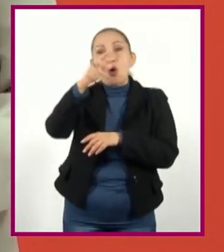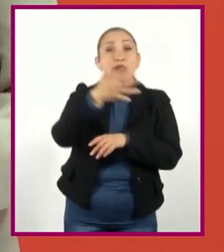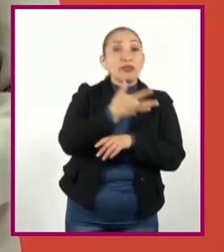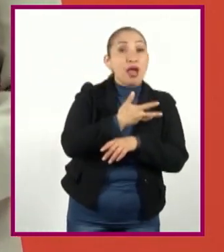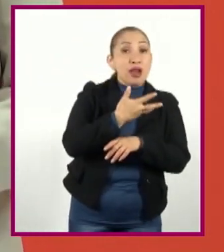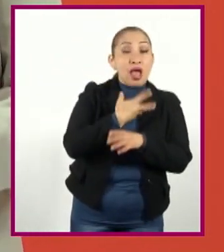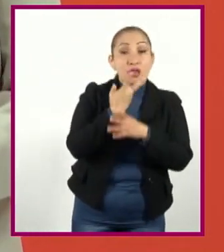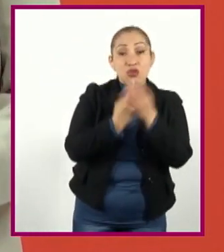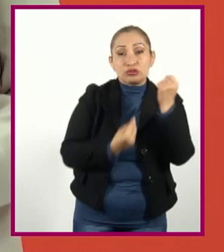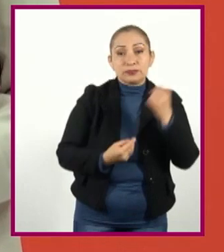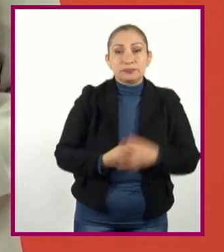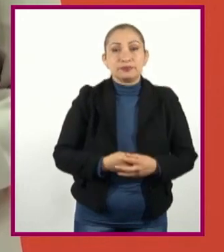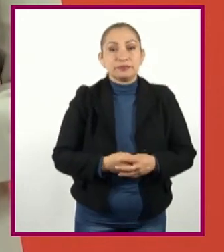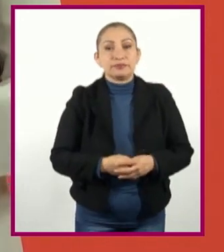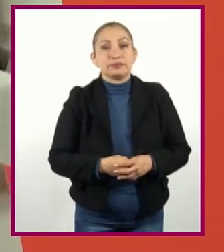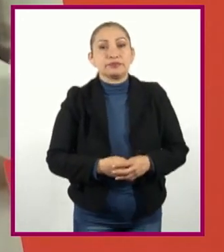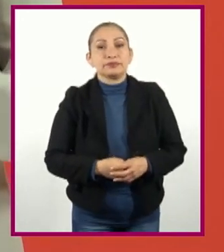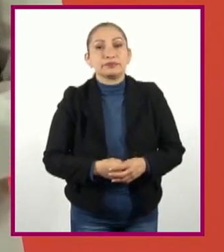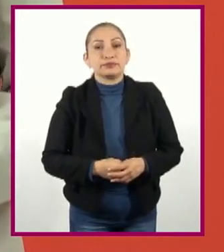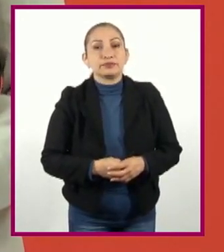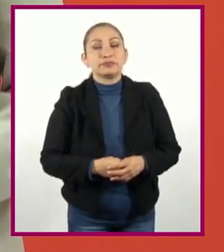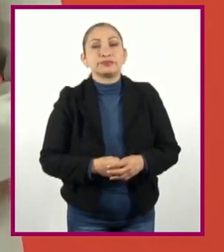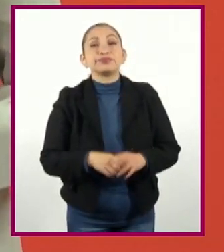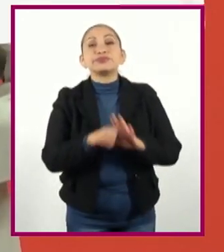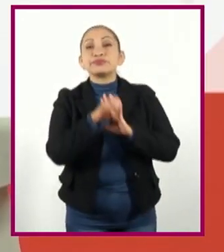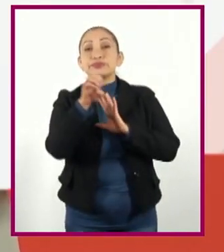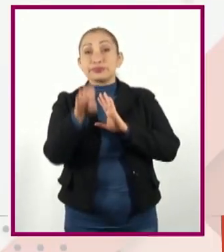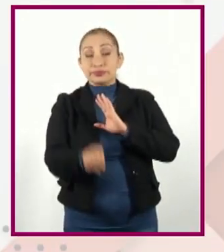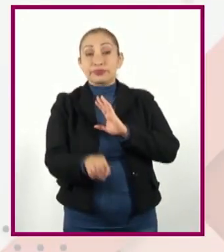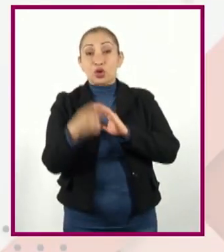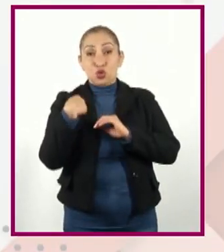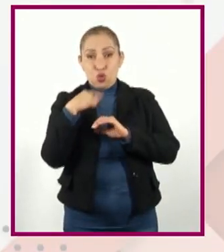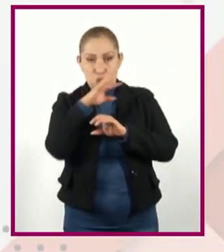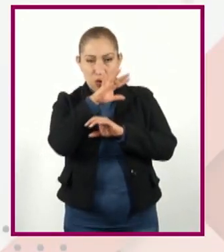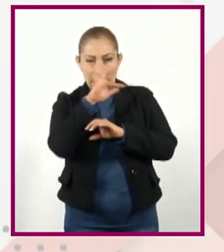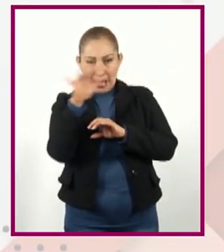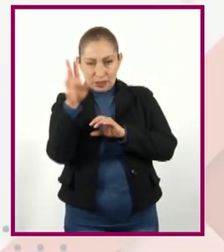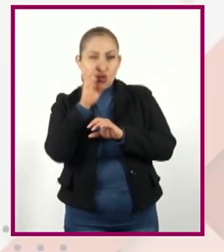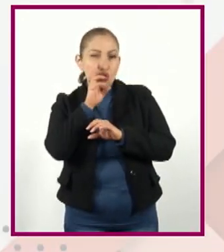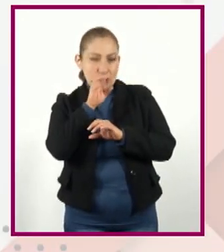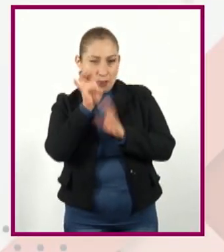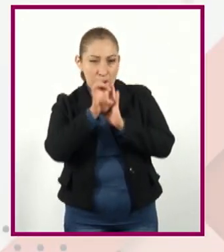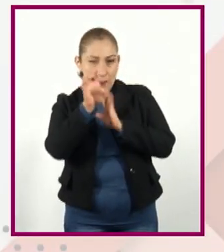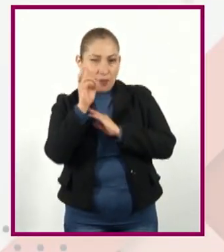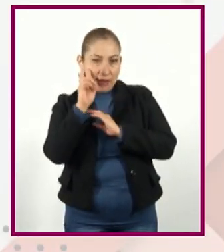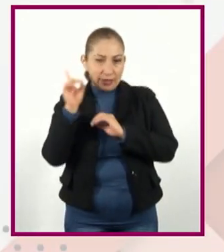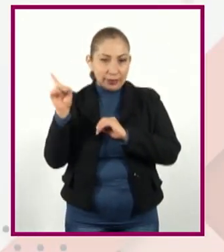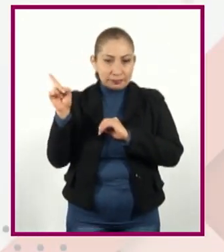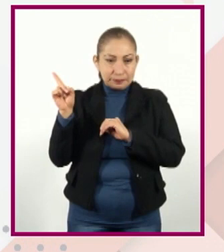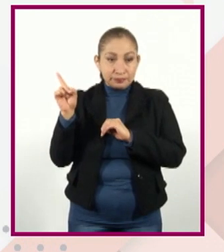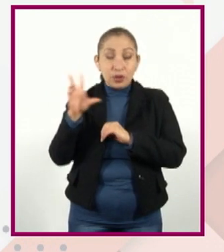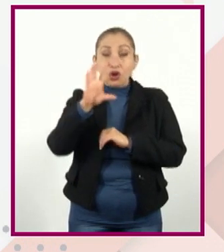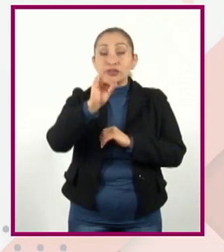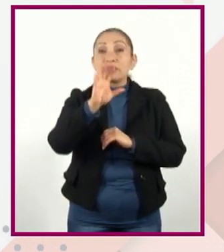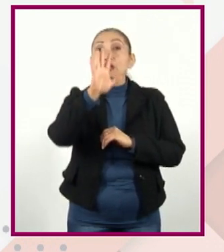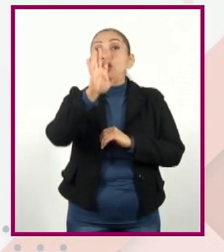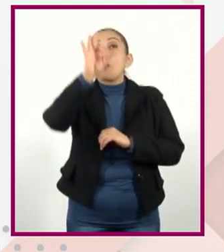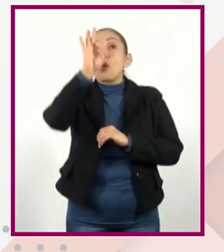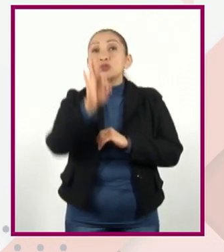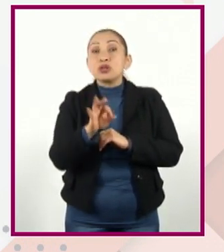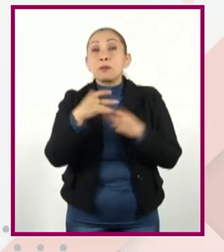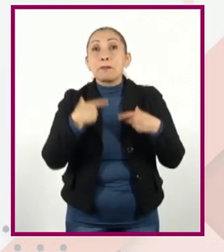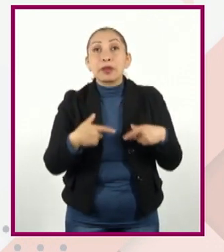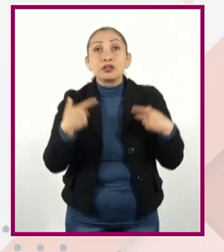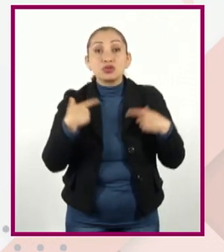contienen ambos. Por ejemplo, si se lee este fragmento de una noticia, el 85% de